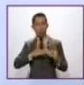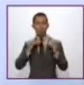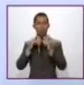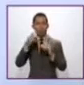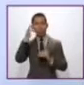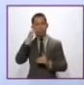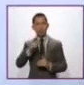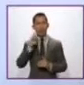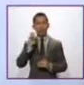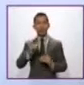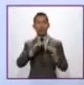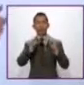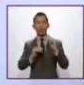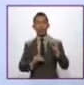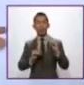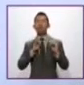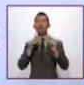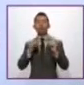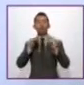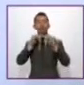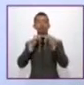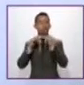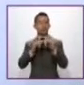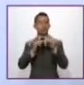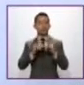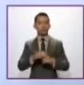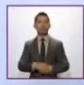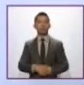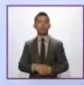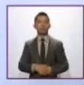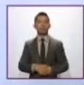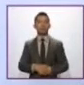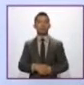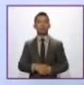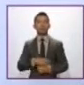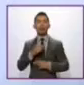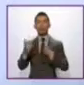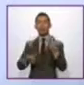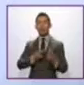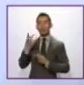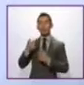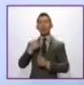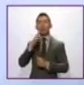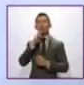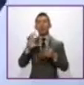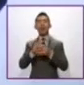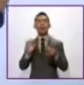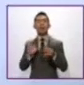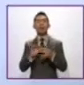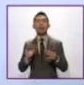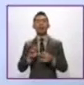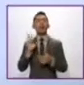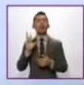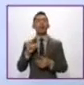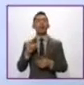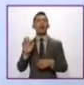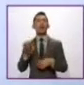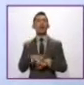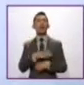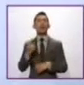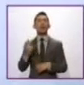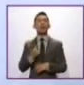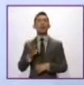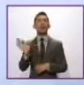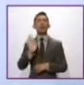abatiendo la desigualdad. Y si no contesto algunas cosas es porque parece que hay